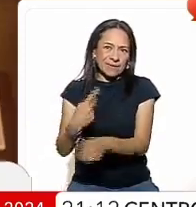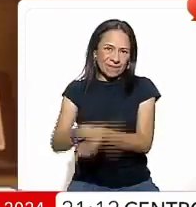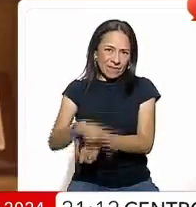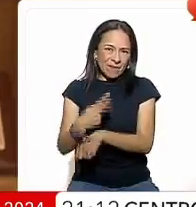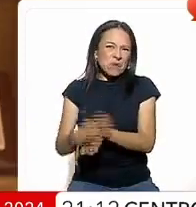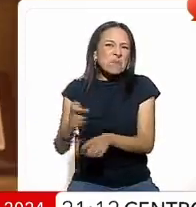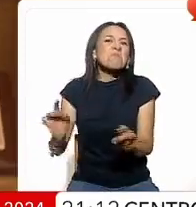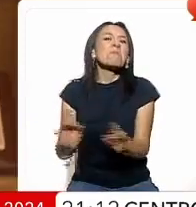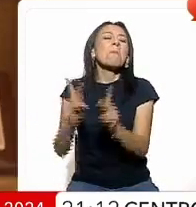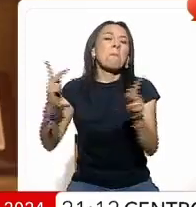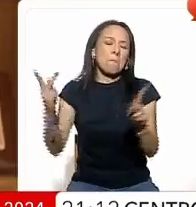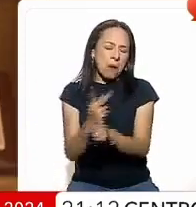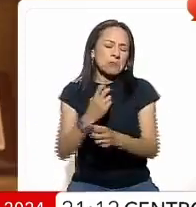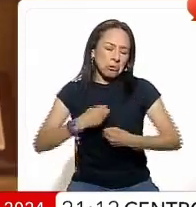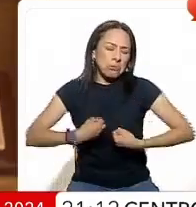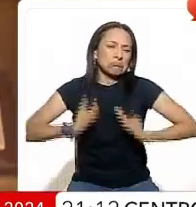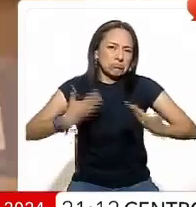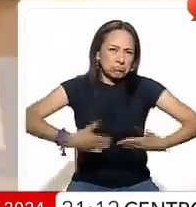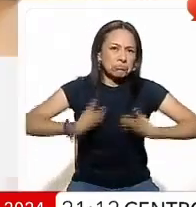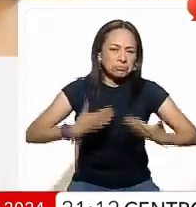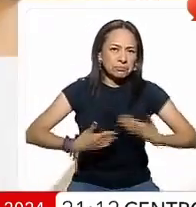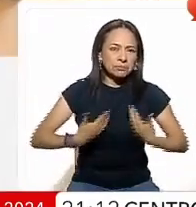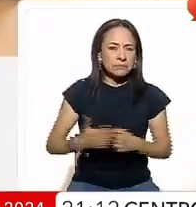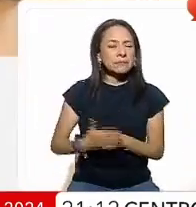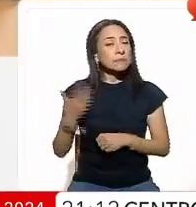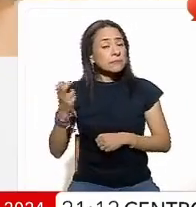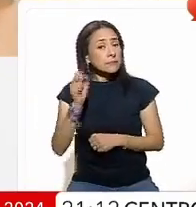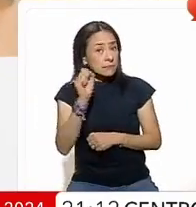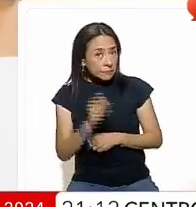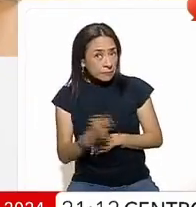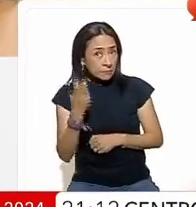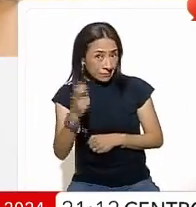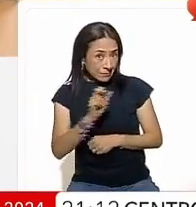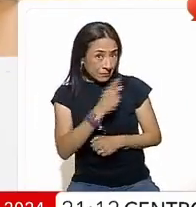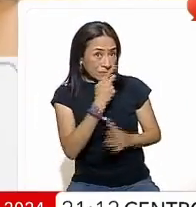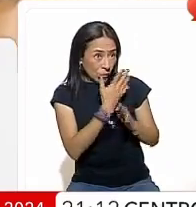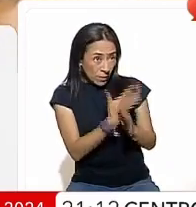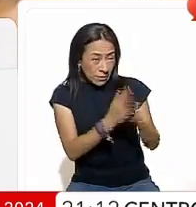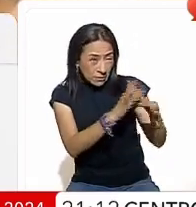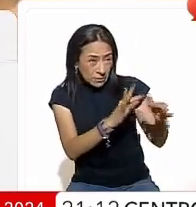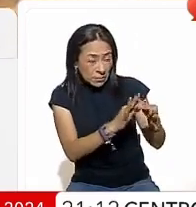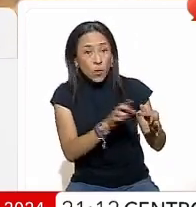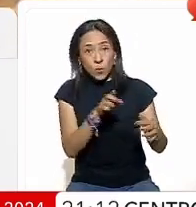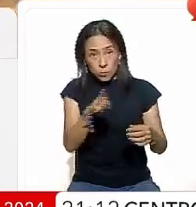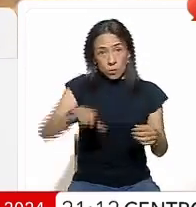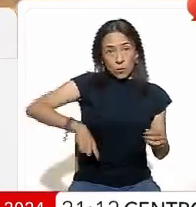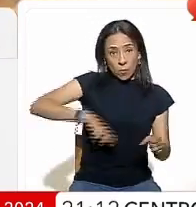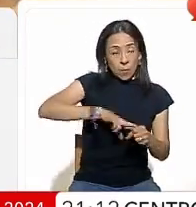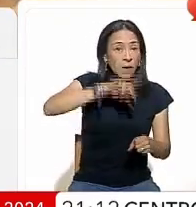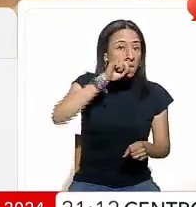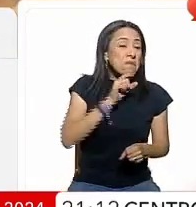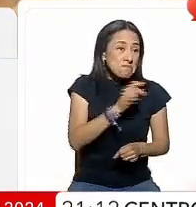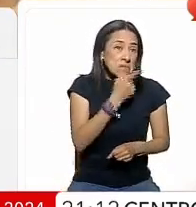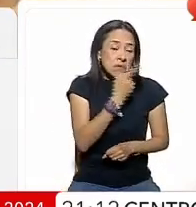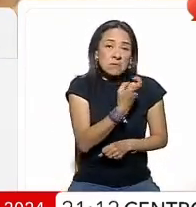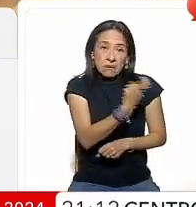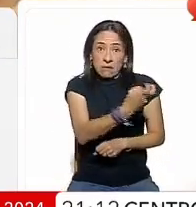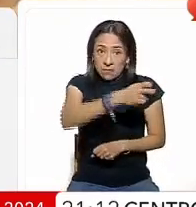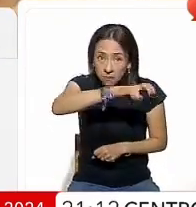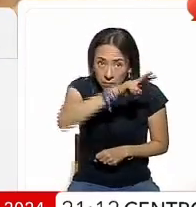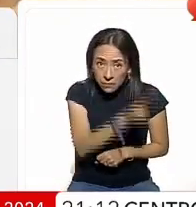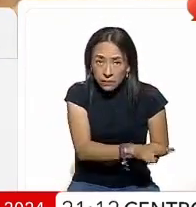lo que es este relato que ahora confirma, gobernadora, estaríamos hablando de que esto que